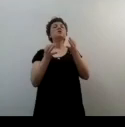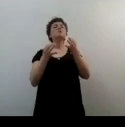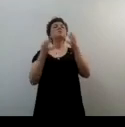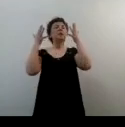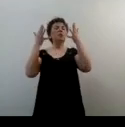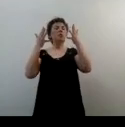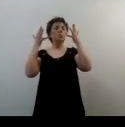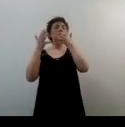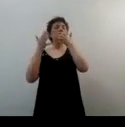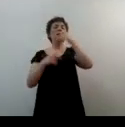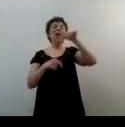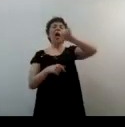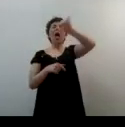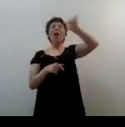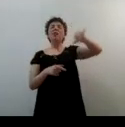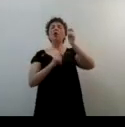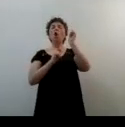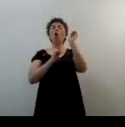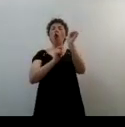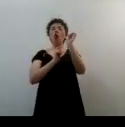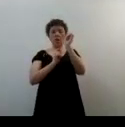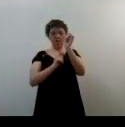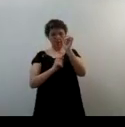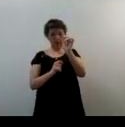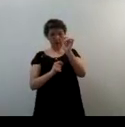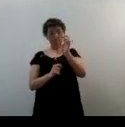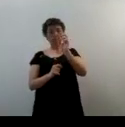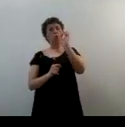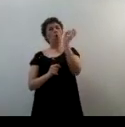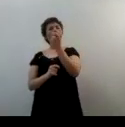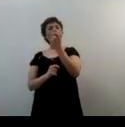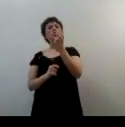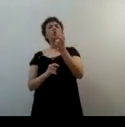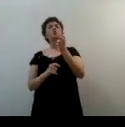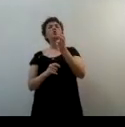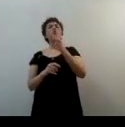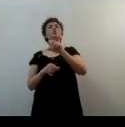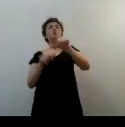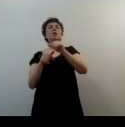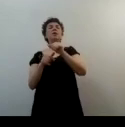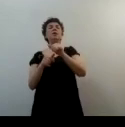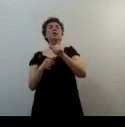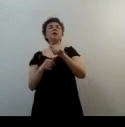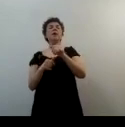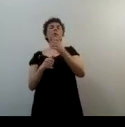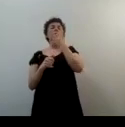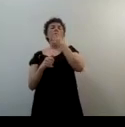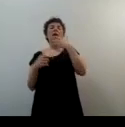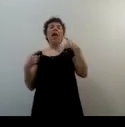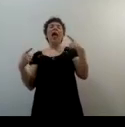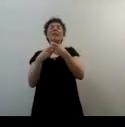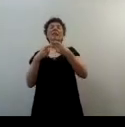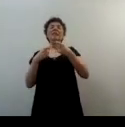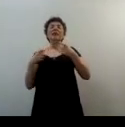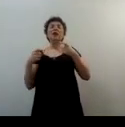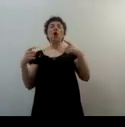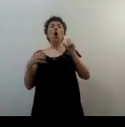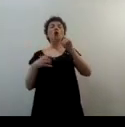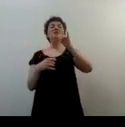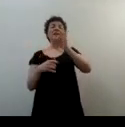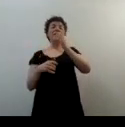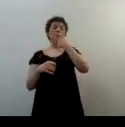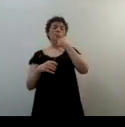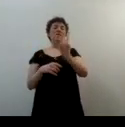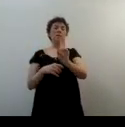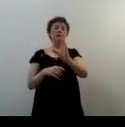oliva. Otros nutrientes que contienen alimentos vegetales, y estamos hablando de antioxidantes, vitamina C, vitamina